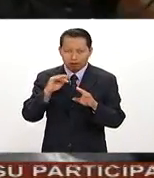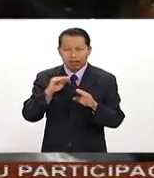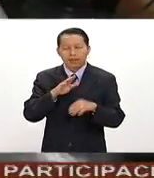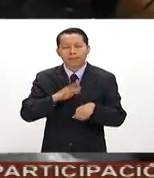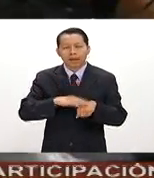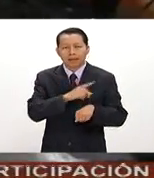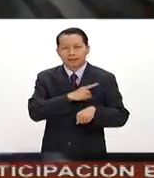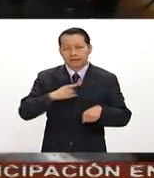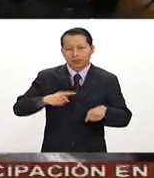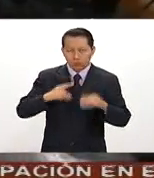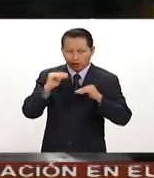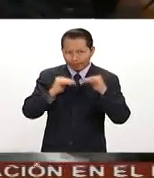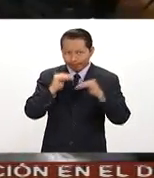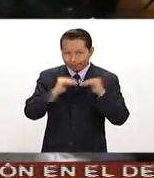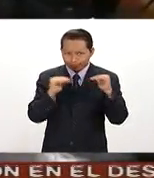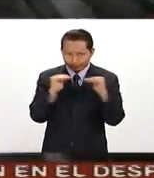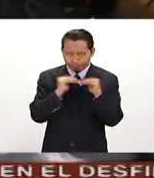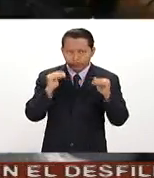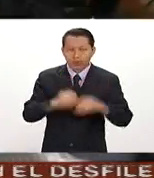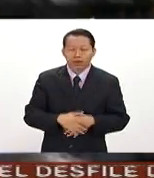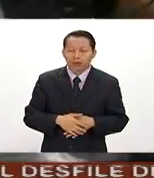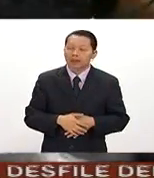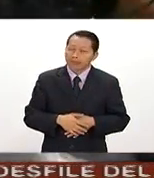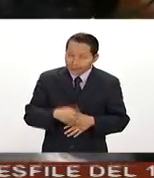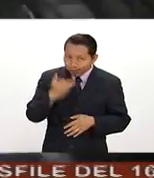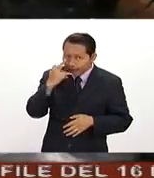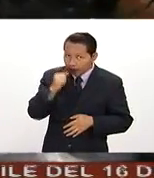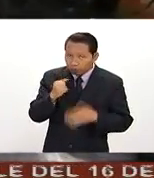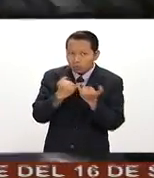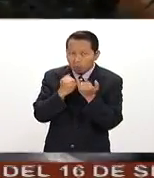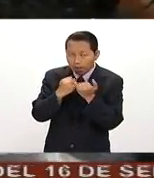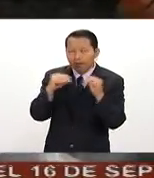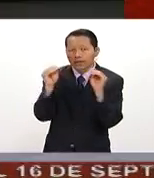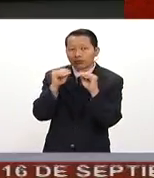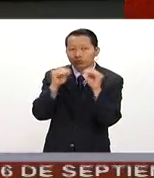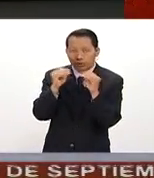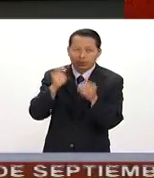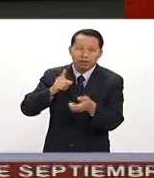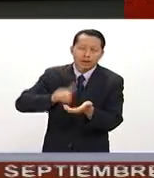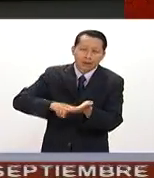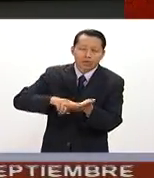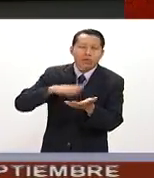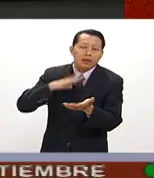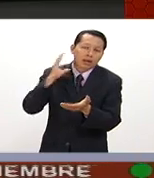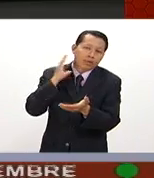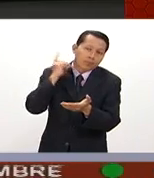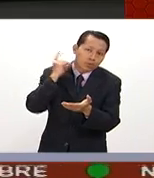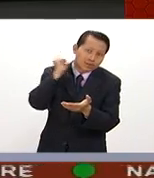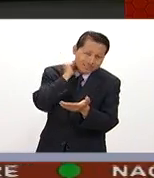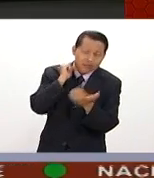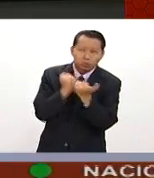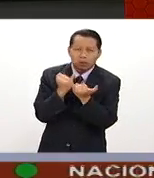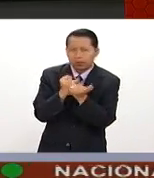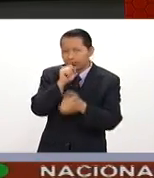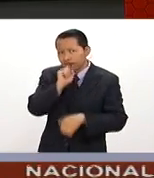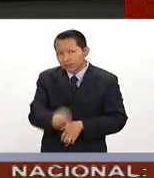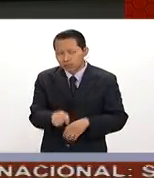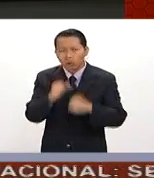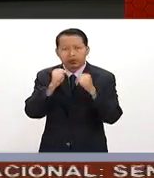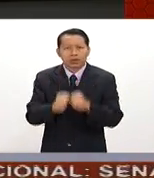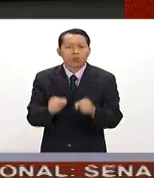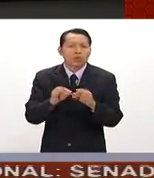deuda. Así es, el asunto que viene, la discusión del presupuesto en el Congreso, Luis, sin duda que también será un